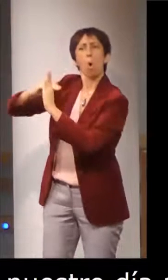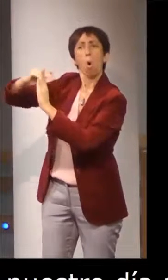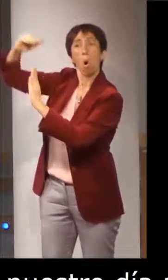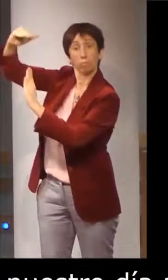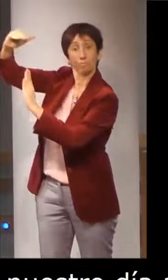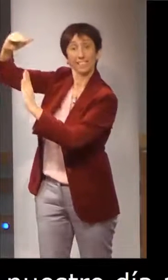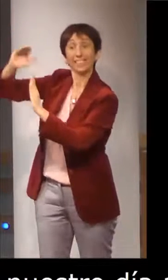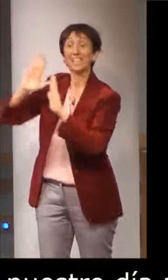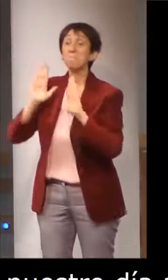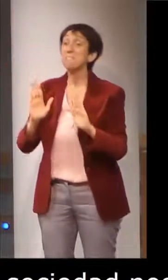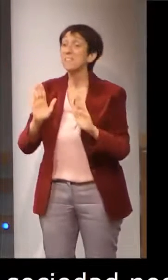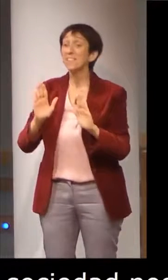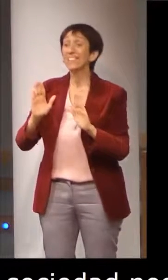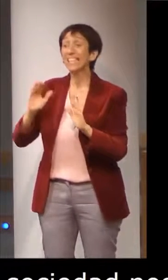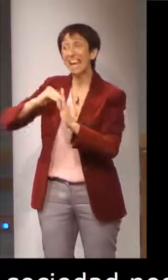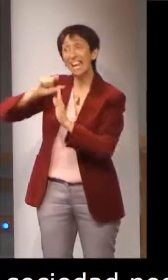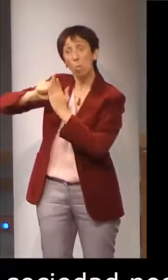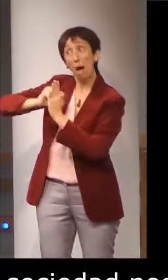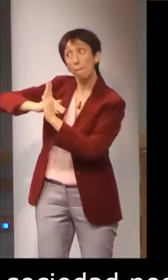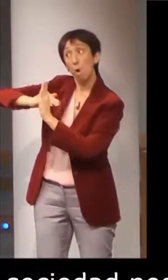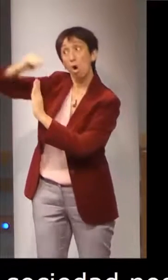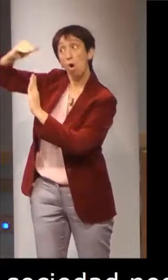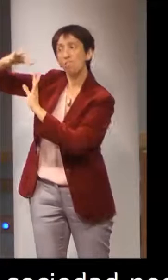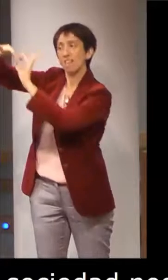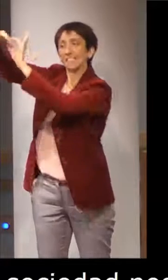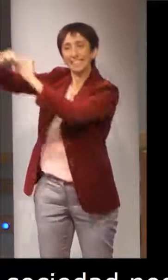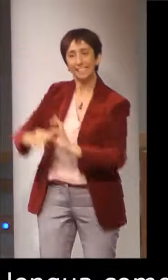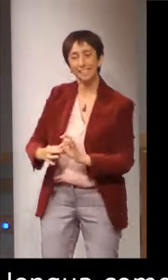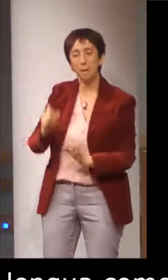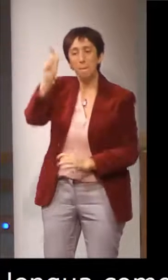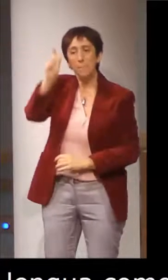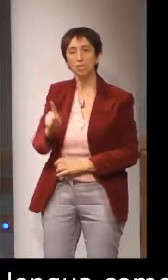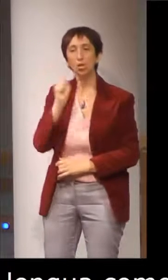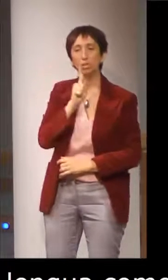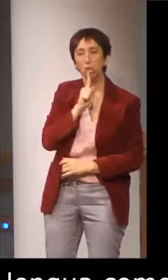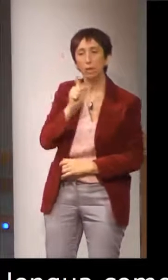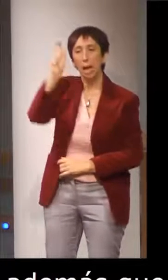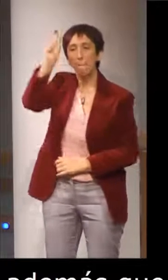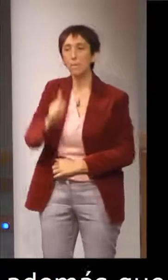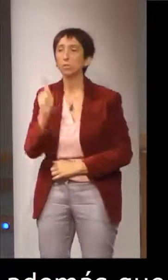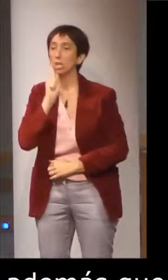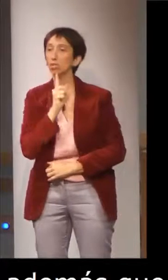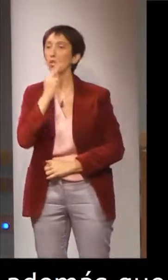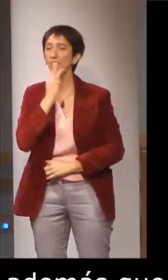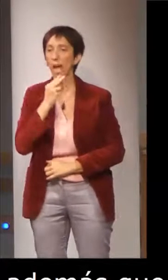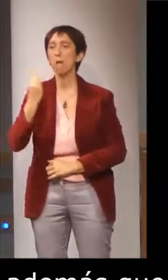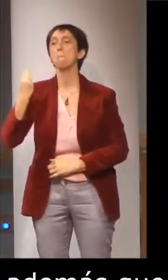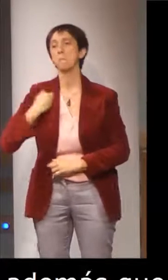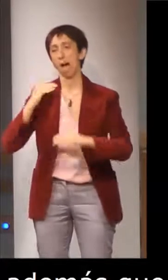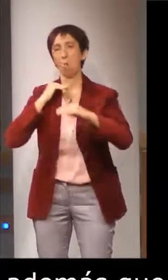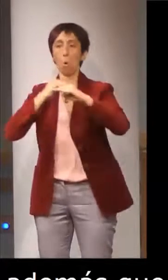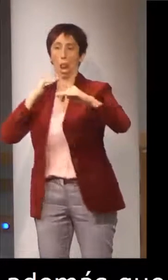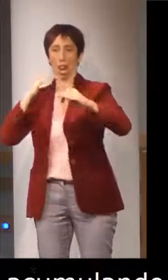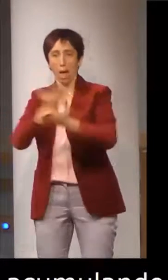Y vemos además que nuestra lengua también está acumulando un mayor estatus que debe estar siempre en consonancia con